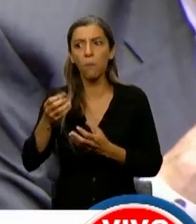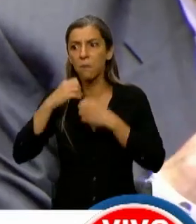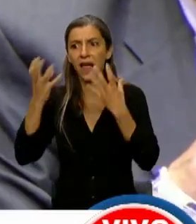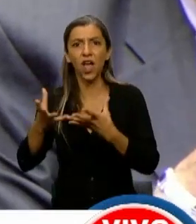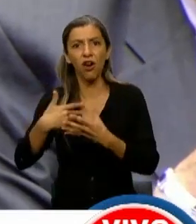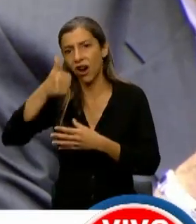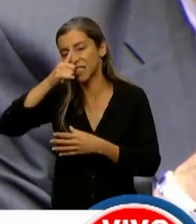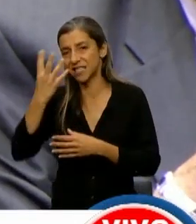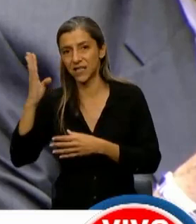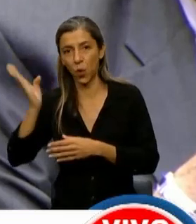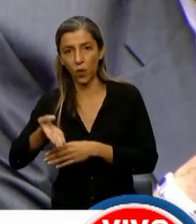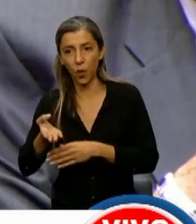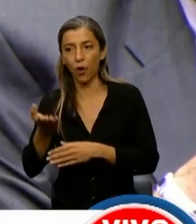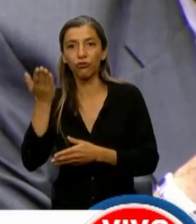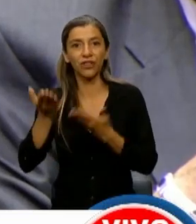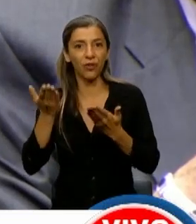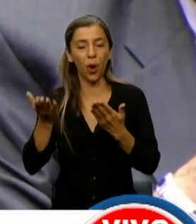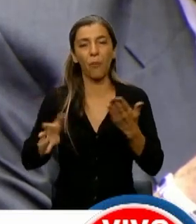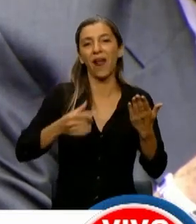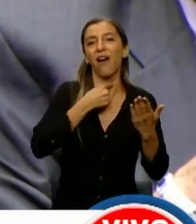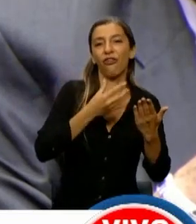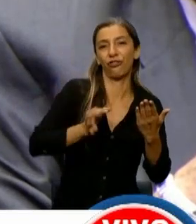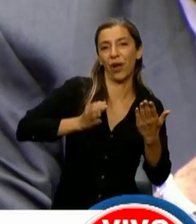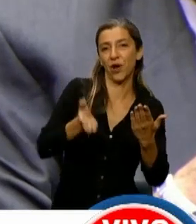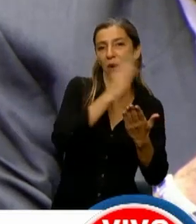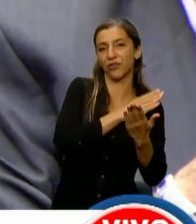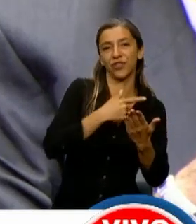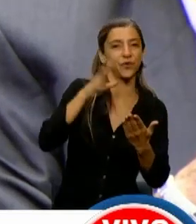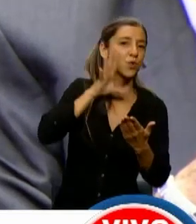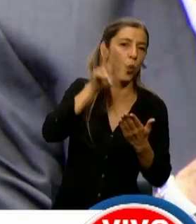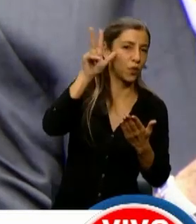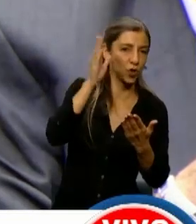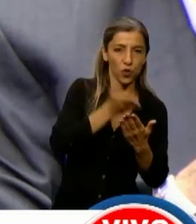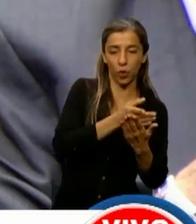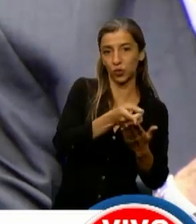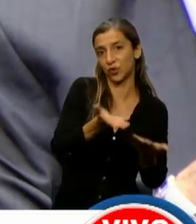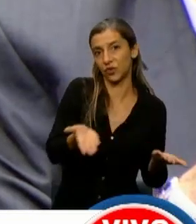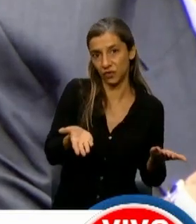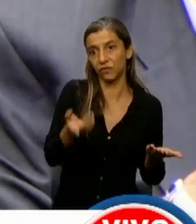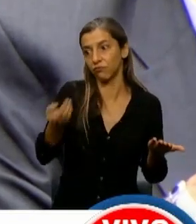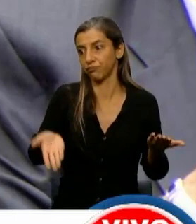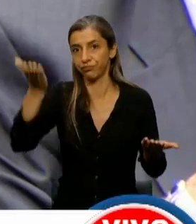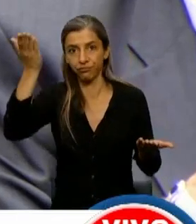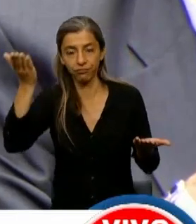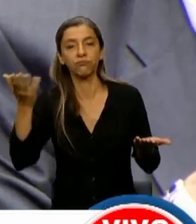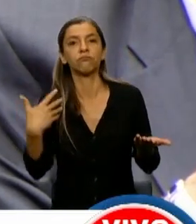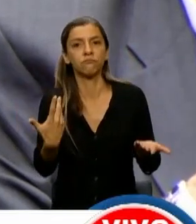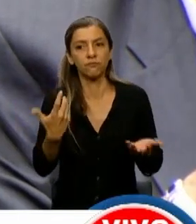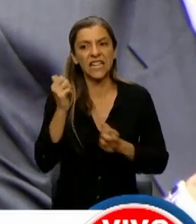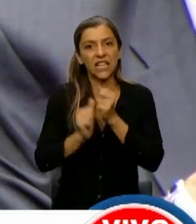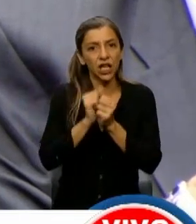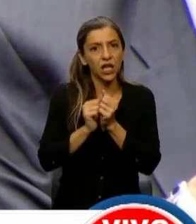64,4%, superando agosto del año anterior, que había sido del 58%, y por supuesto la industria por